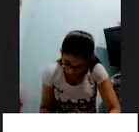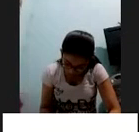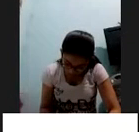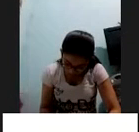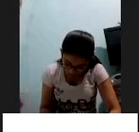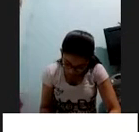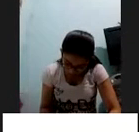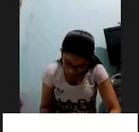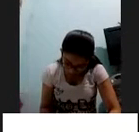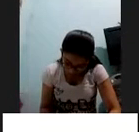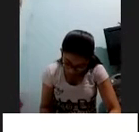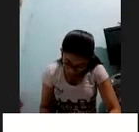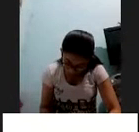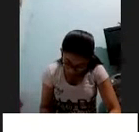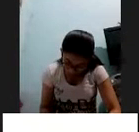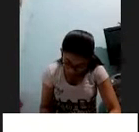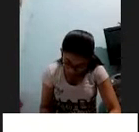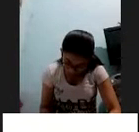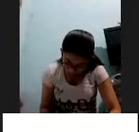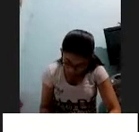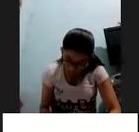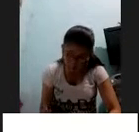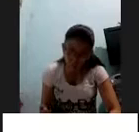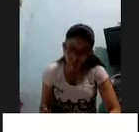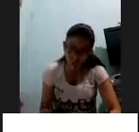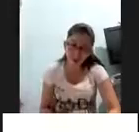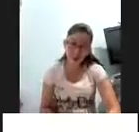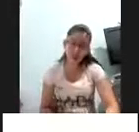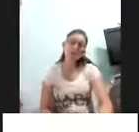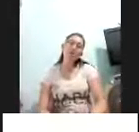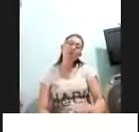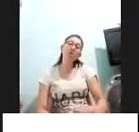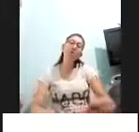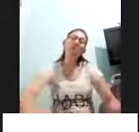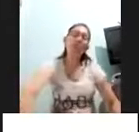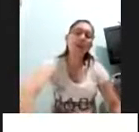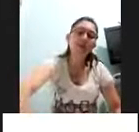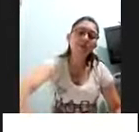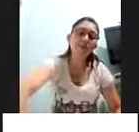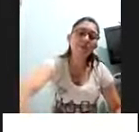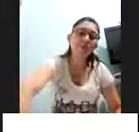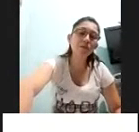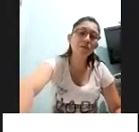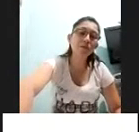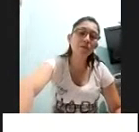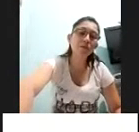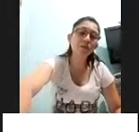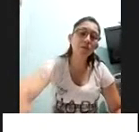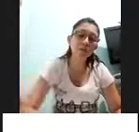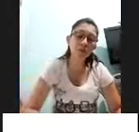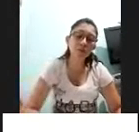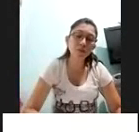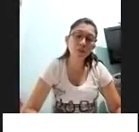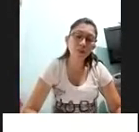E, no recuerdo cómo se pronuncia la J. ¿Cómo se pronuncia la J? ¿Alguien que le puede ayudar? J. J.